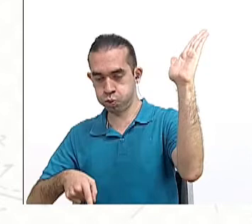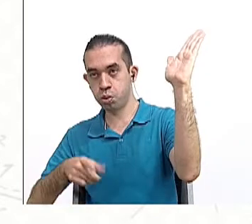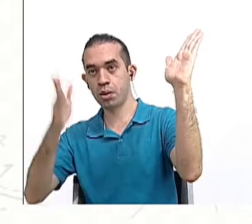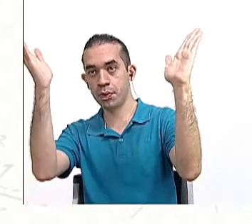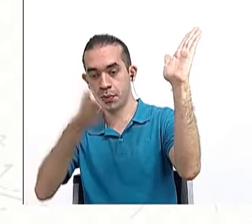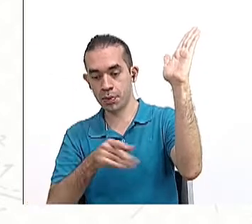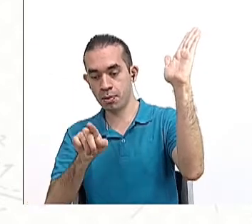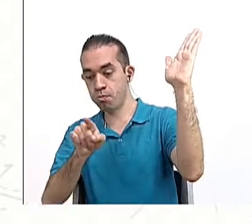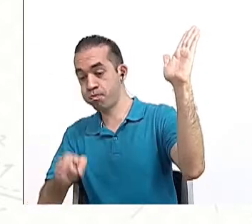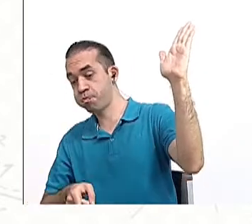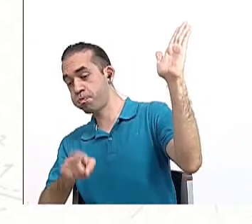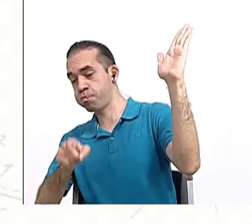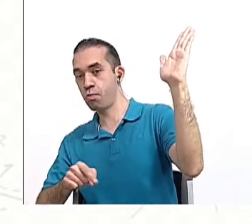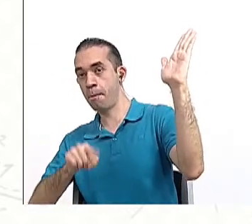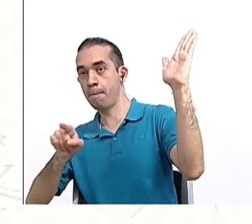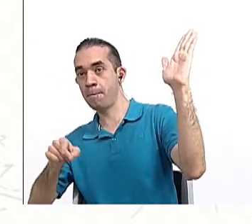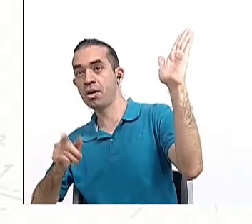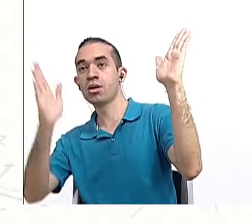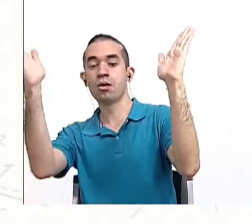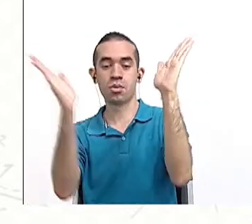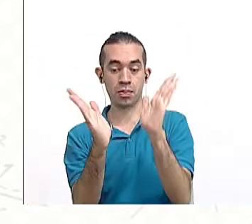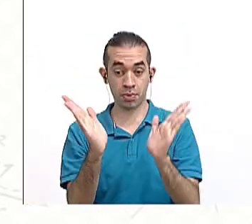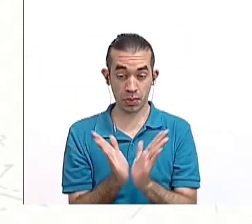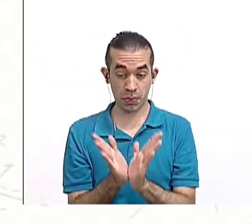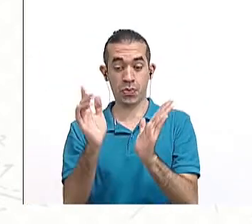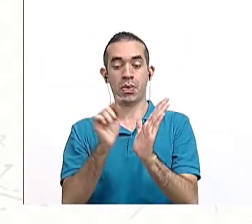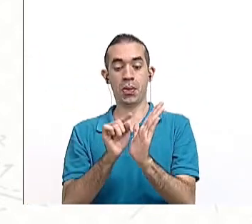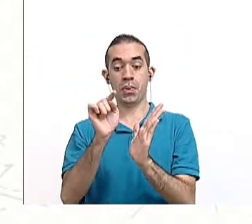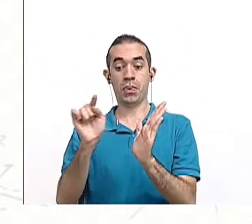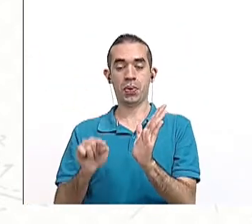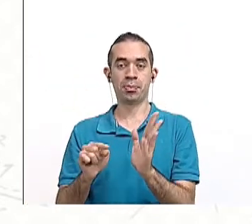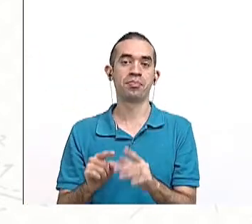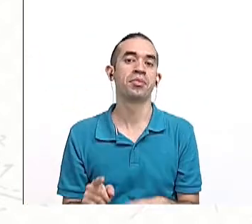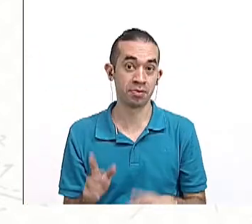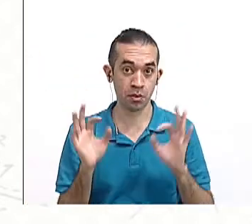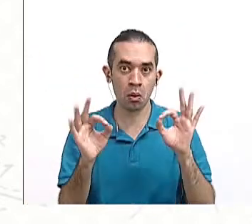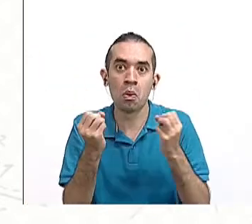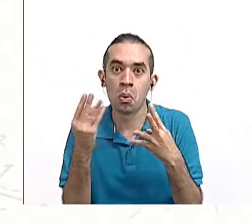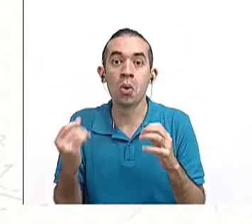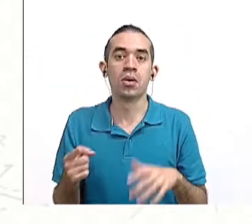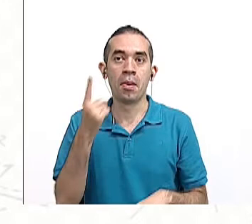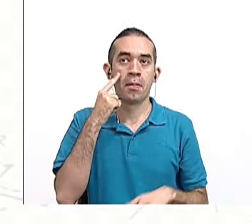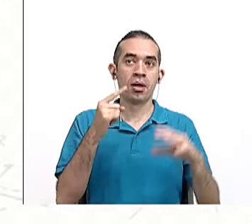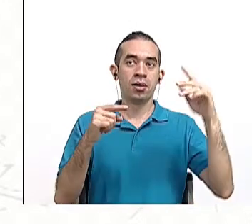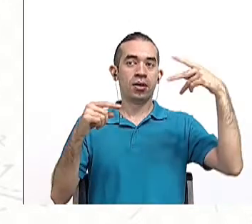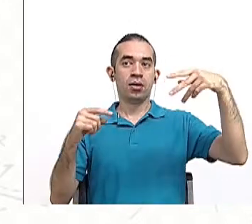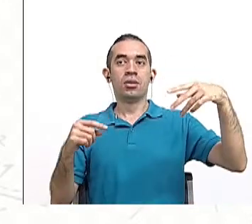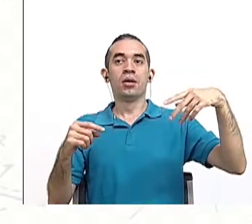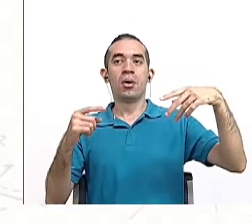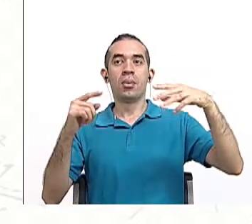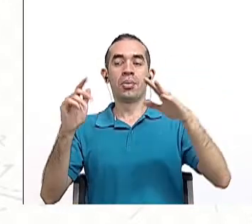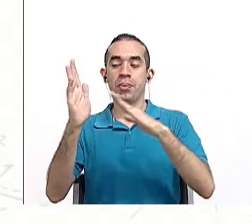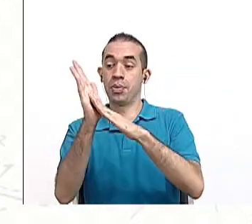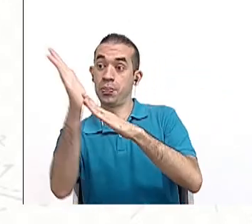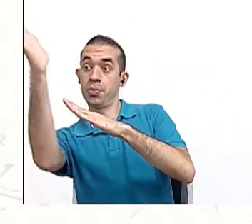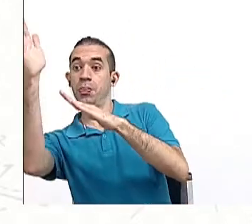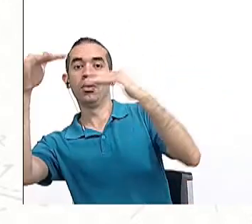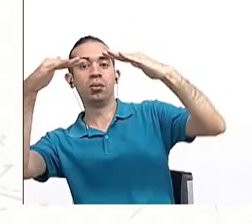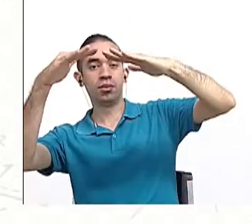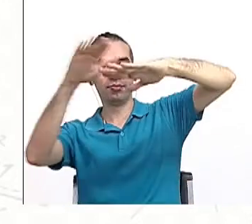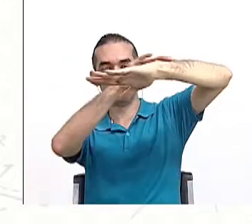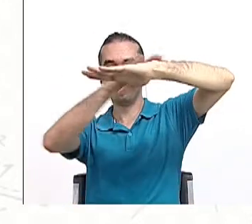alfa muy bien el ángulo cuya medida de 70 y el ángulo cuyo may es alfa son suplementarios